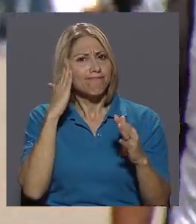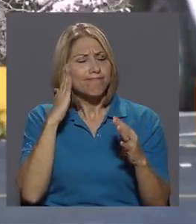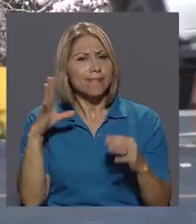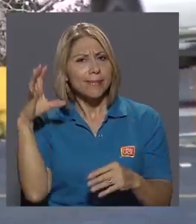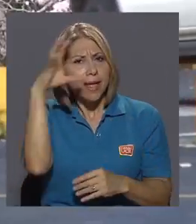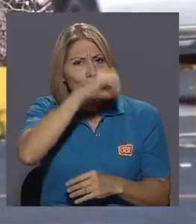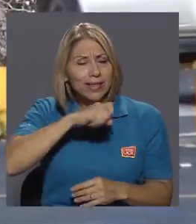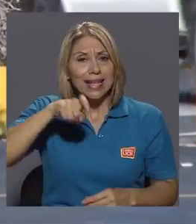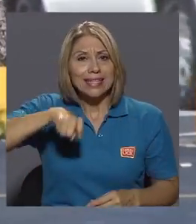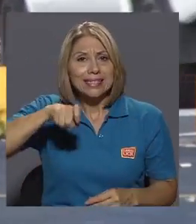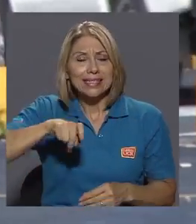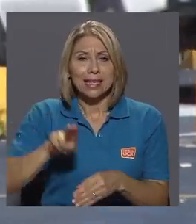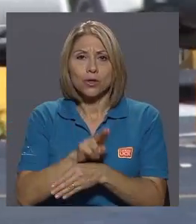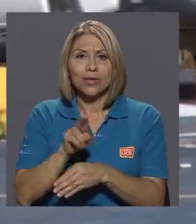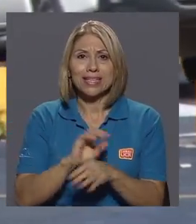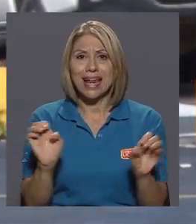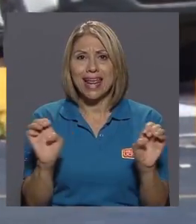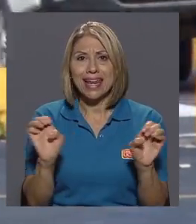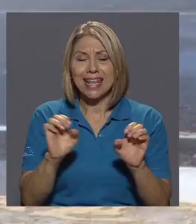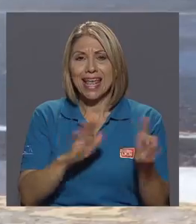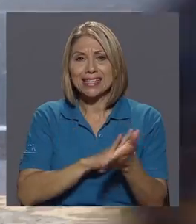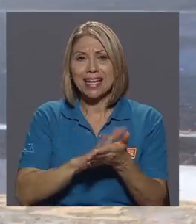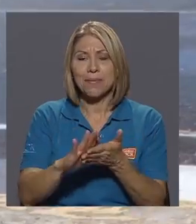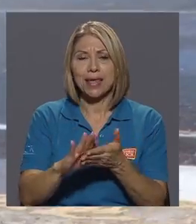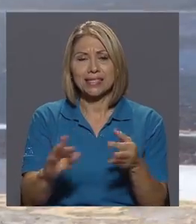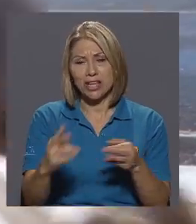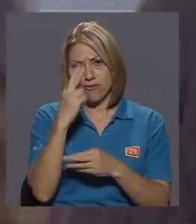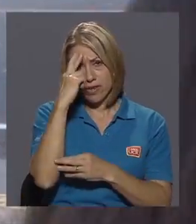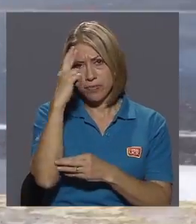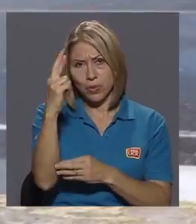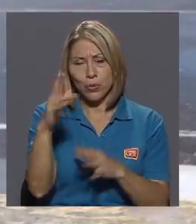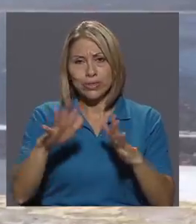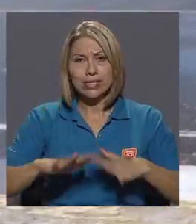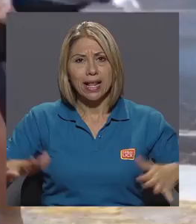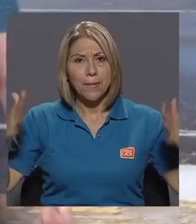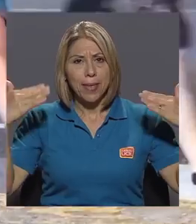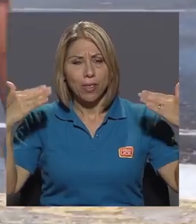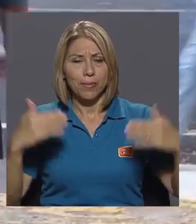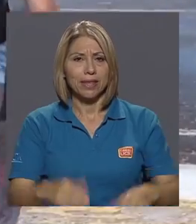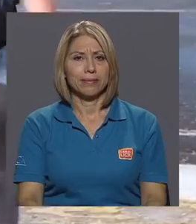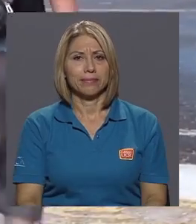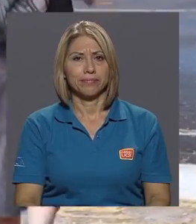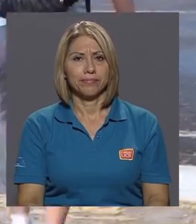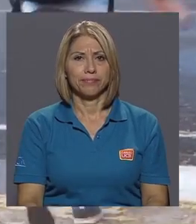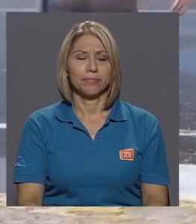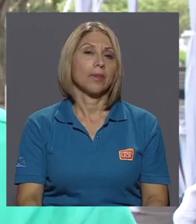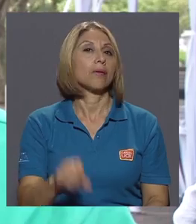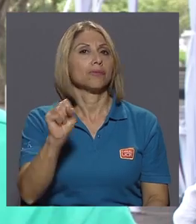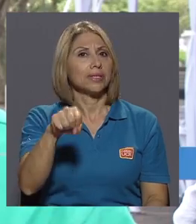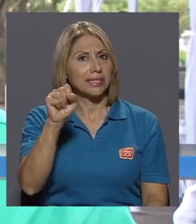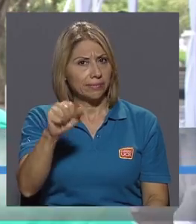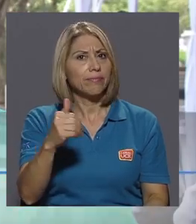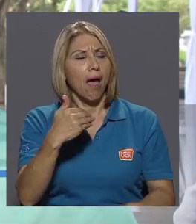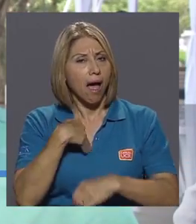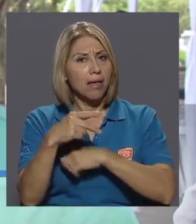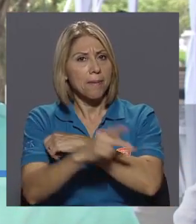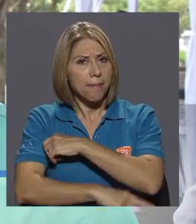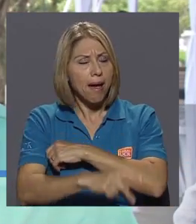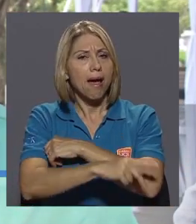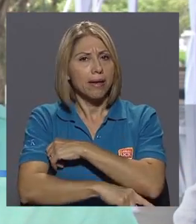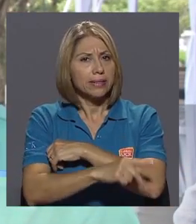de utilizar energías limpias y más respetuosas con el medio ambiente. Sí, hay países que en los que